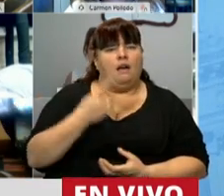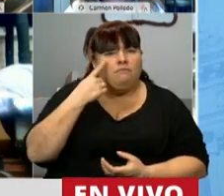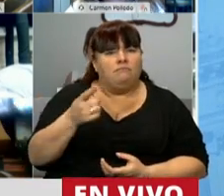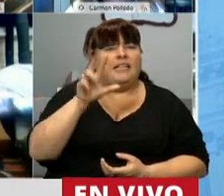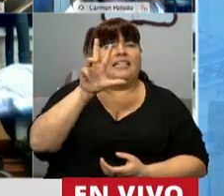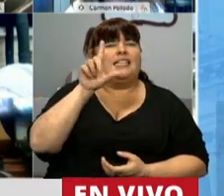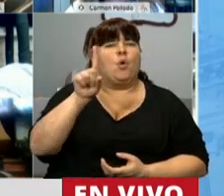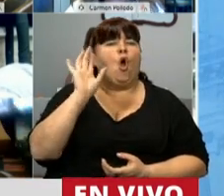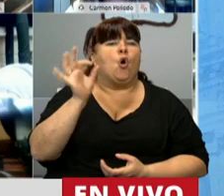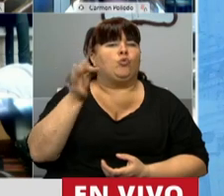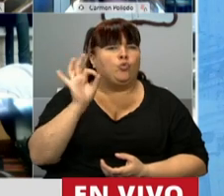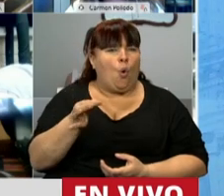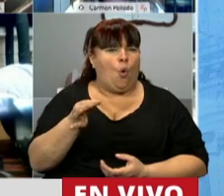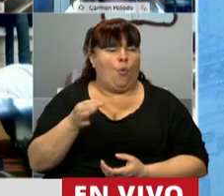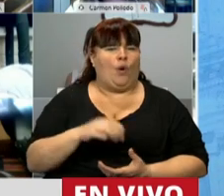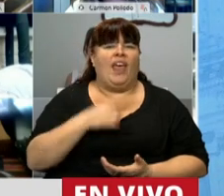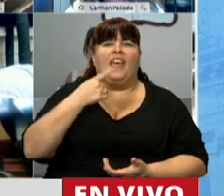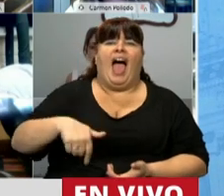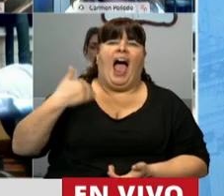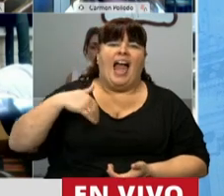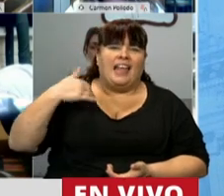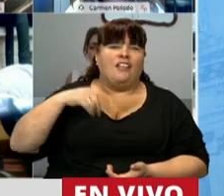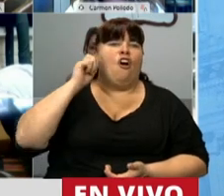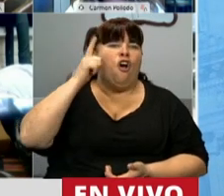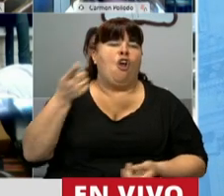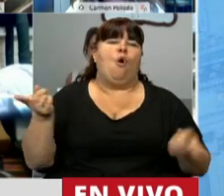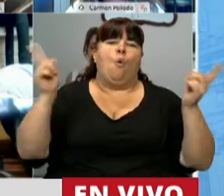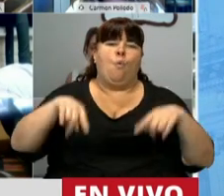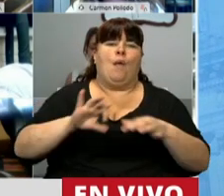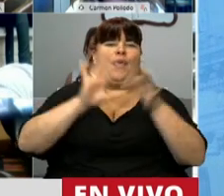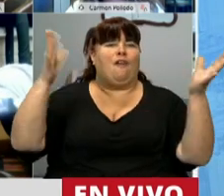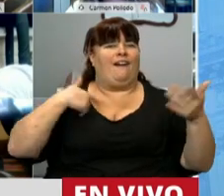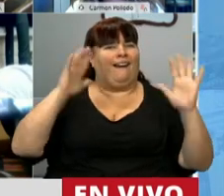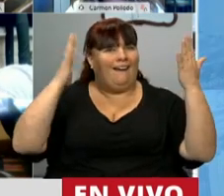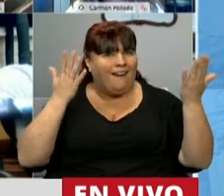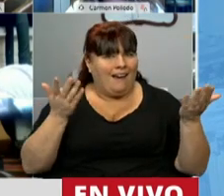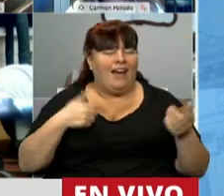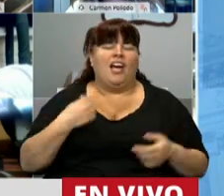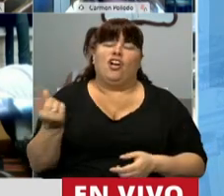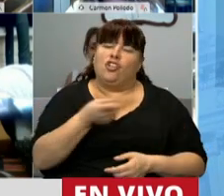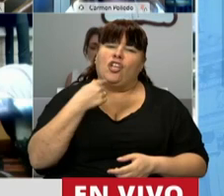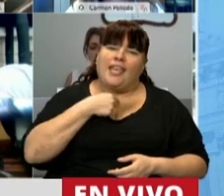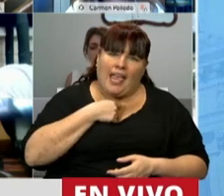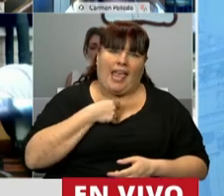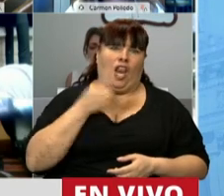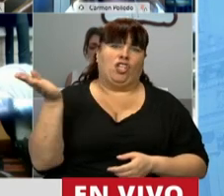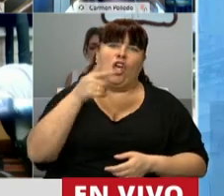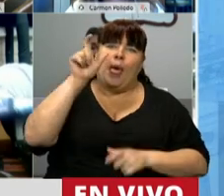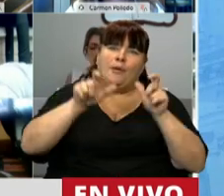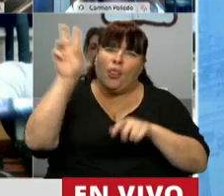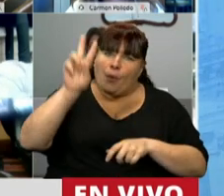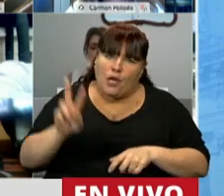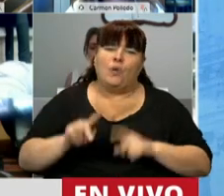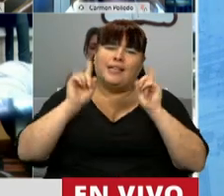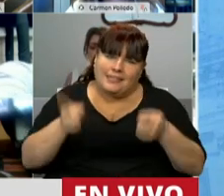el 31 de octubre que la Argentina pudo recuperar la democracia. Queremos para todos los